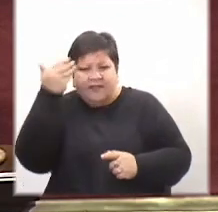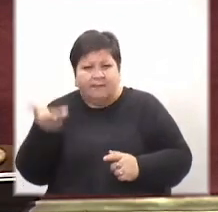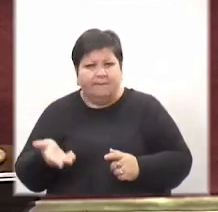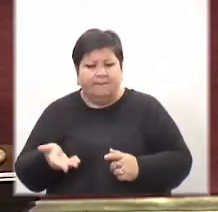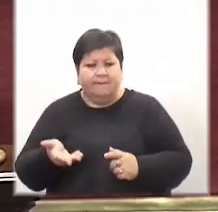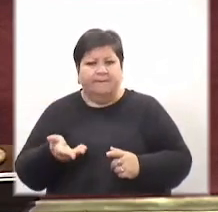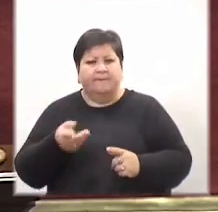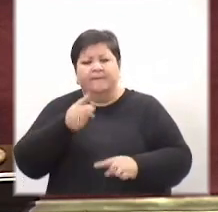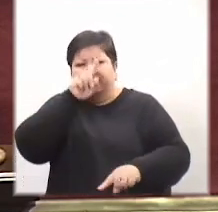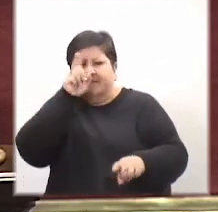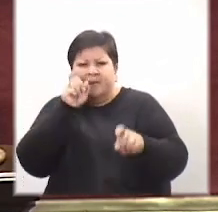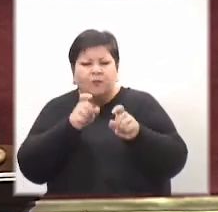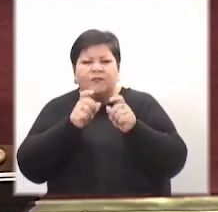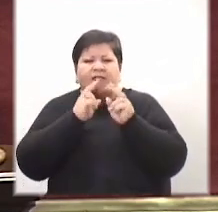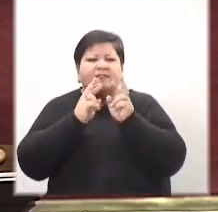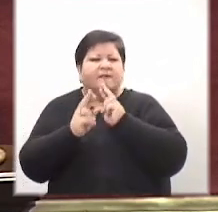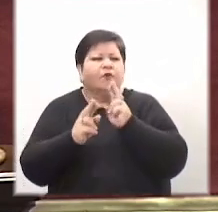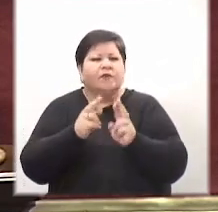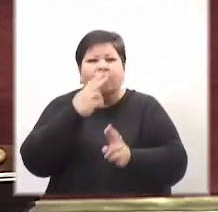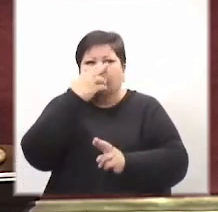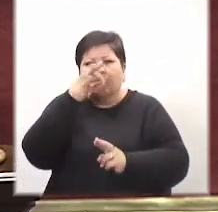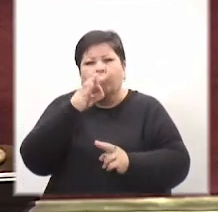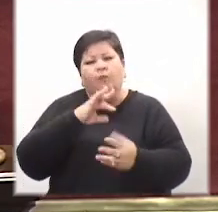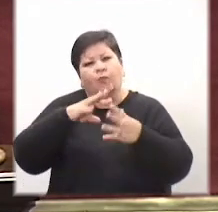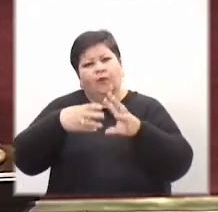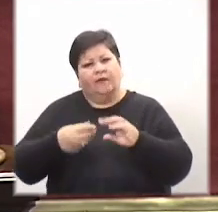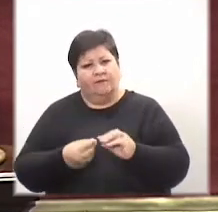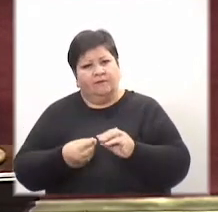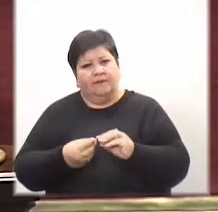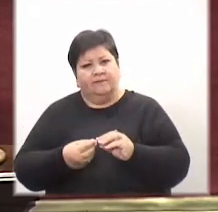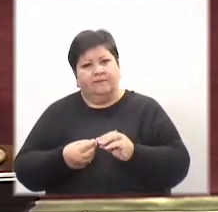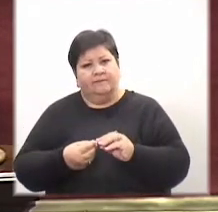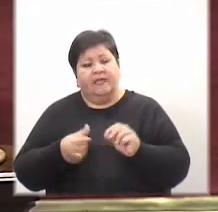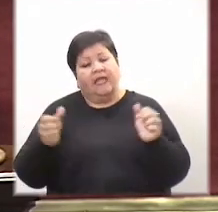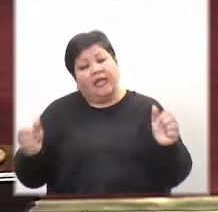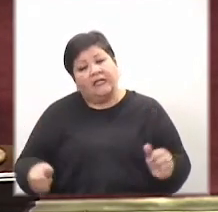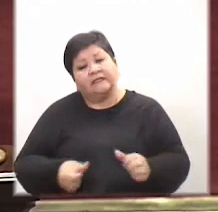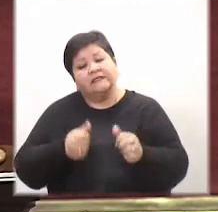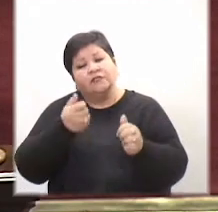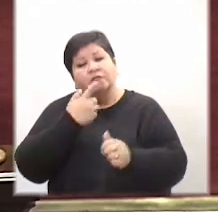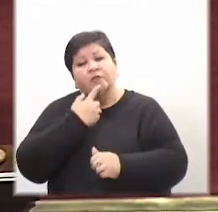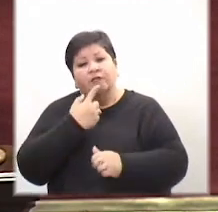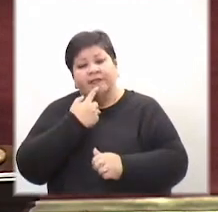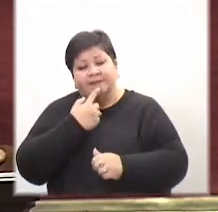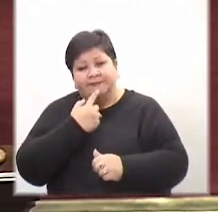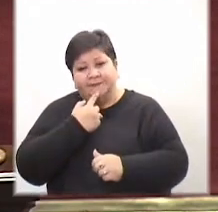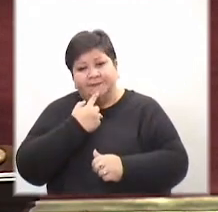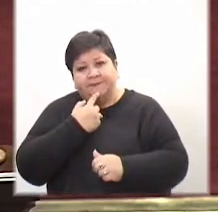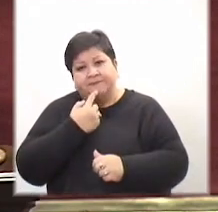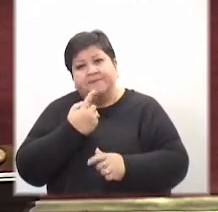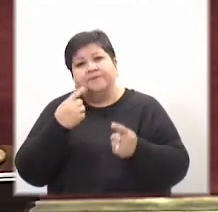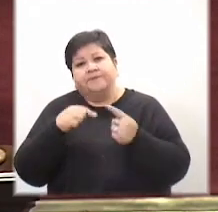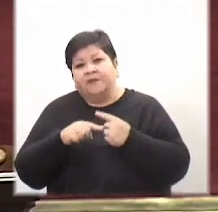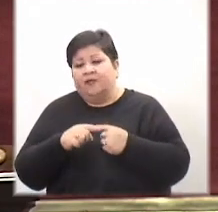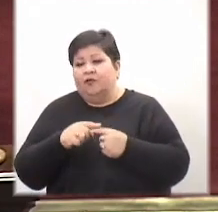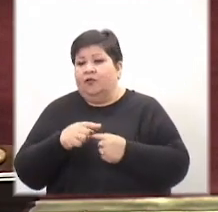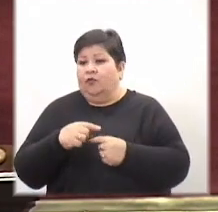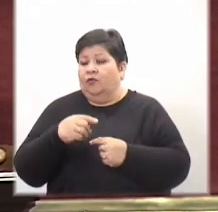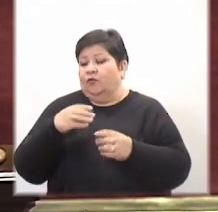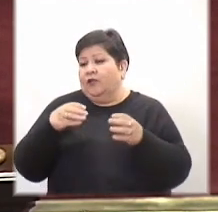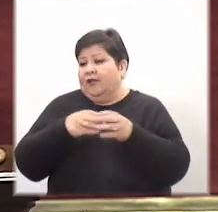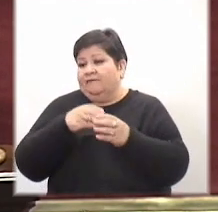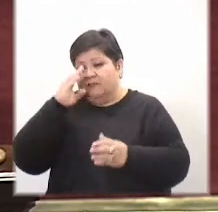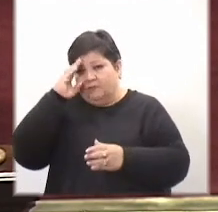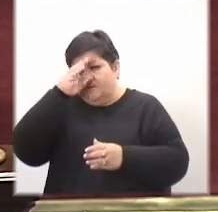preguntas solo pueden responderse de una manera. Así es la política. Pero estén seguros que ni yo ni Cabildo Abierto